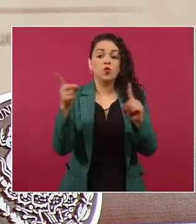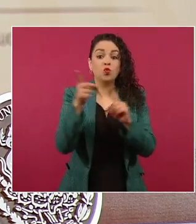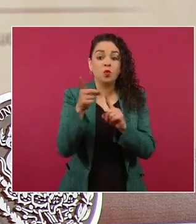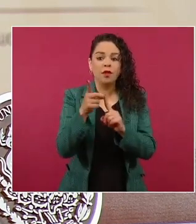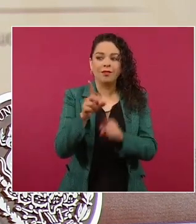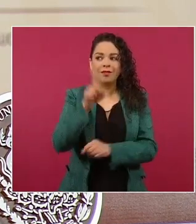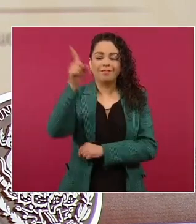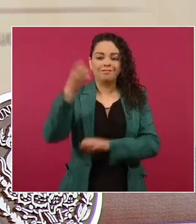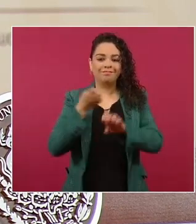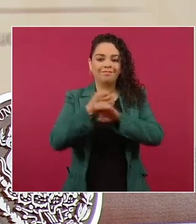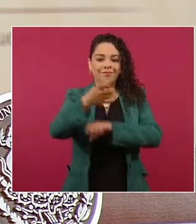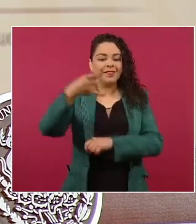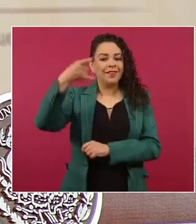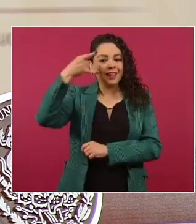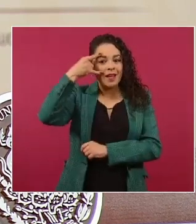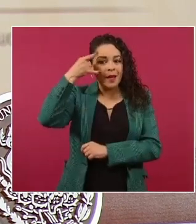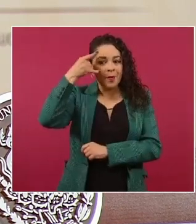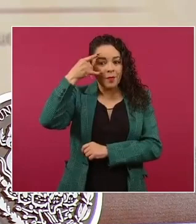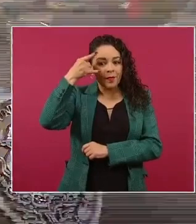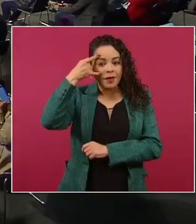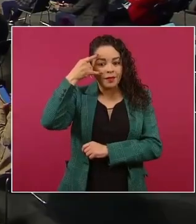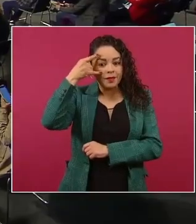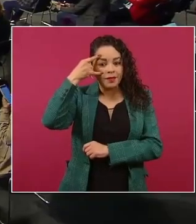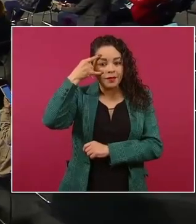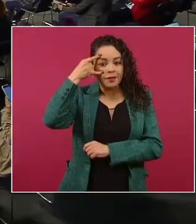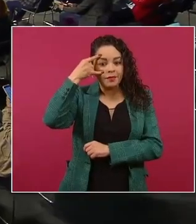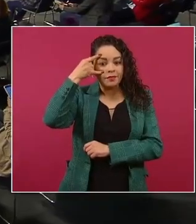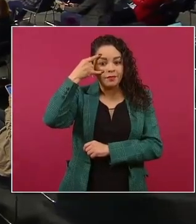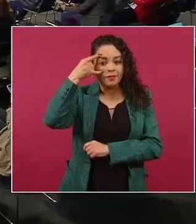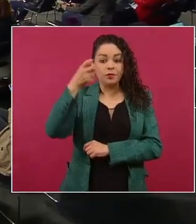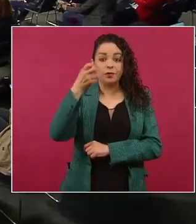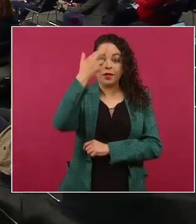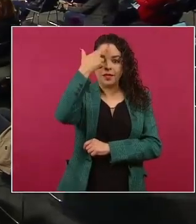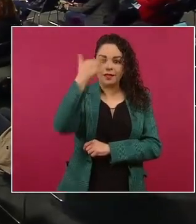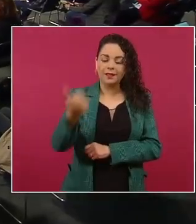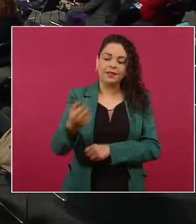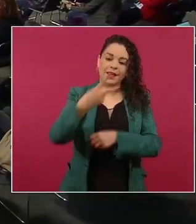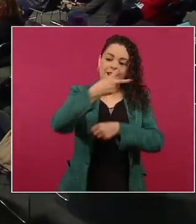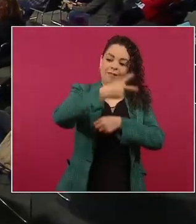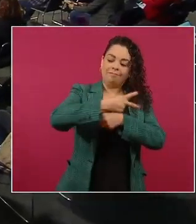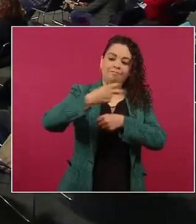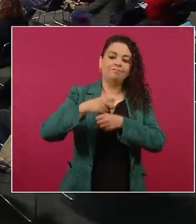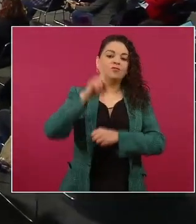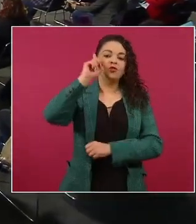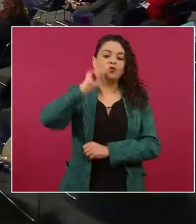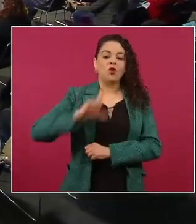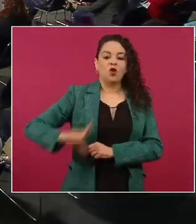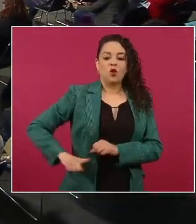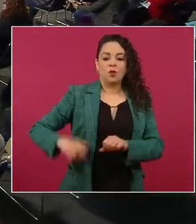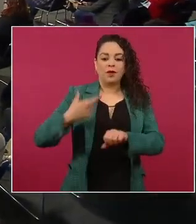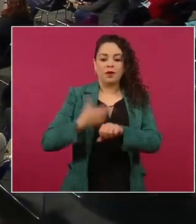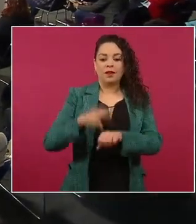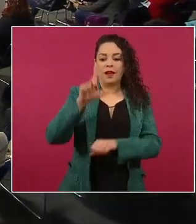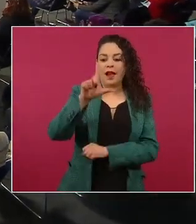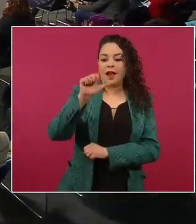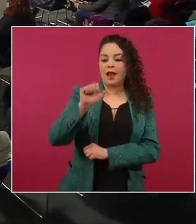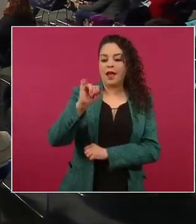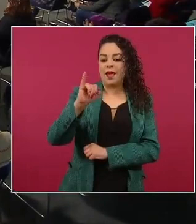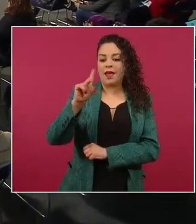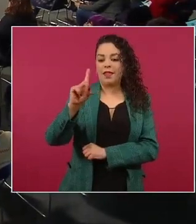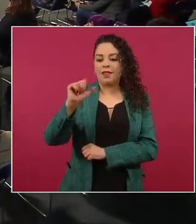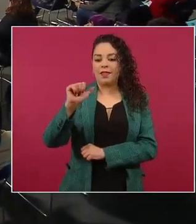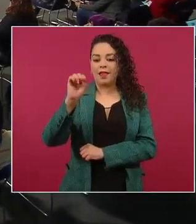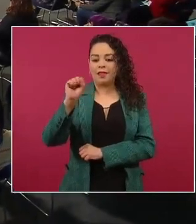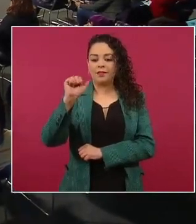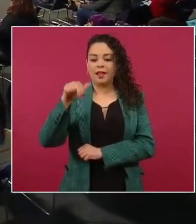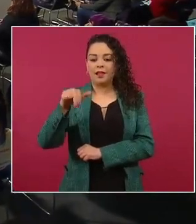y por eso está invitada la gobernadora de Campeche, Laida Sansores, que nos